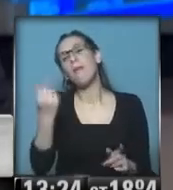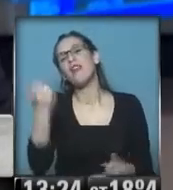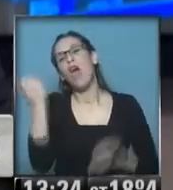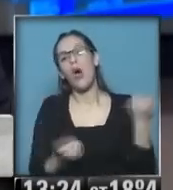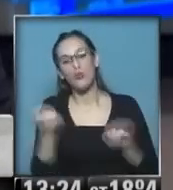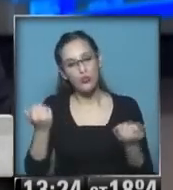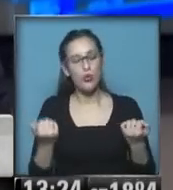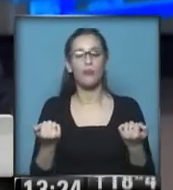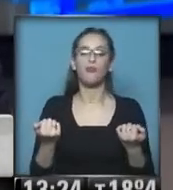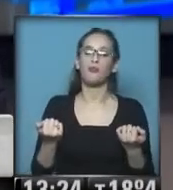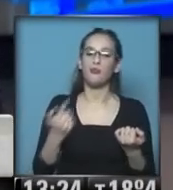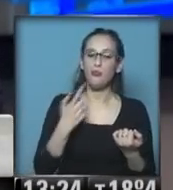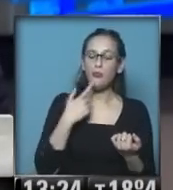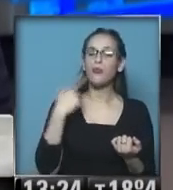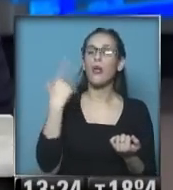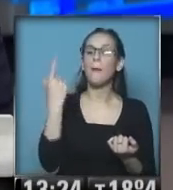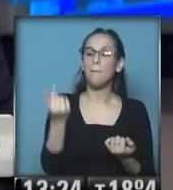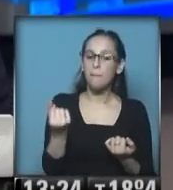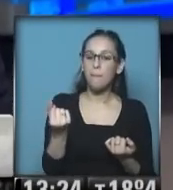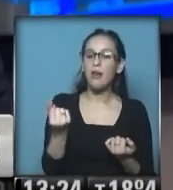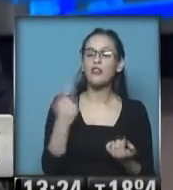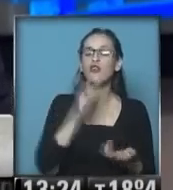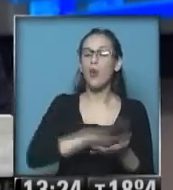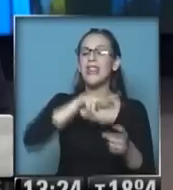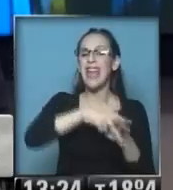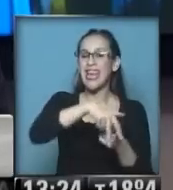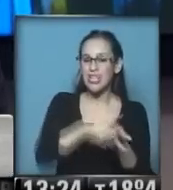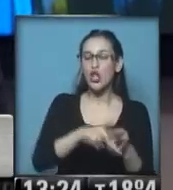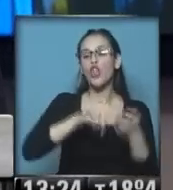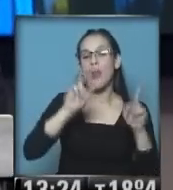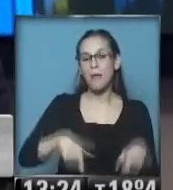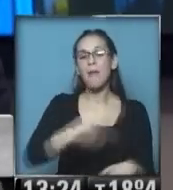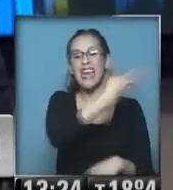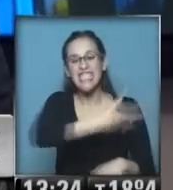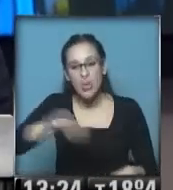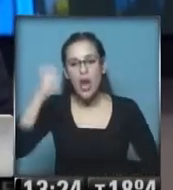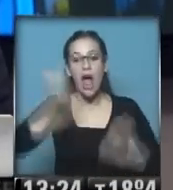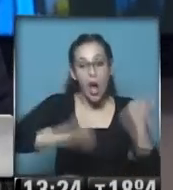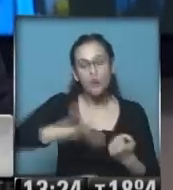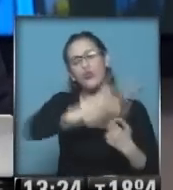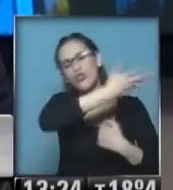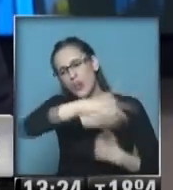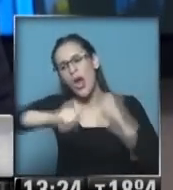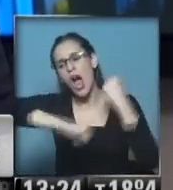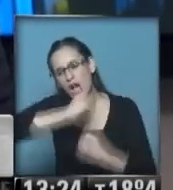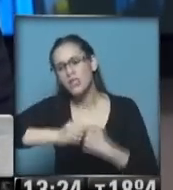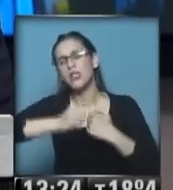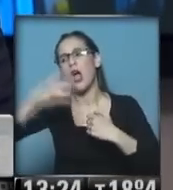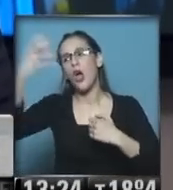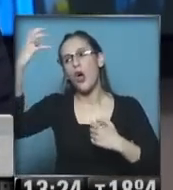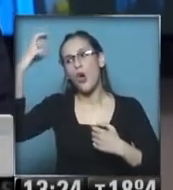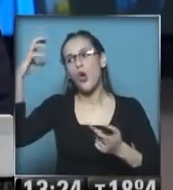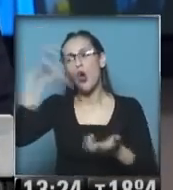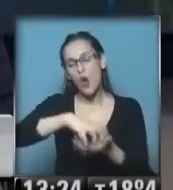alistamiento que es la puesta a punto verificación técnica también el costo del flete desde la terminal hasta la concesionaria y lo que